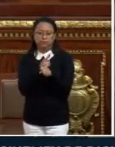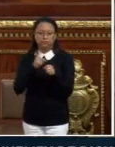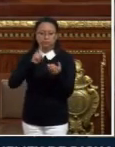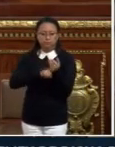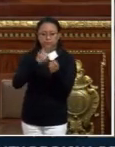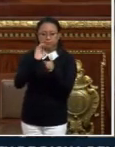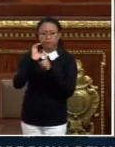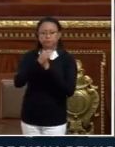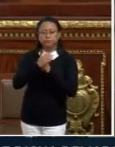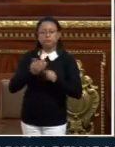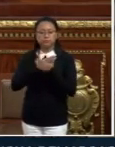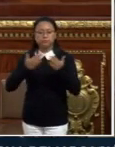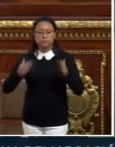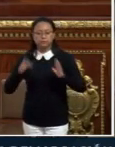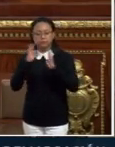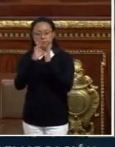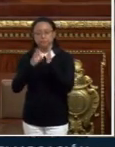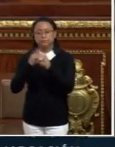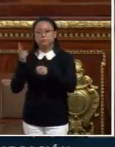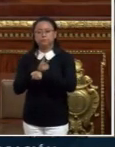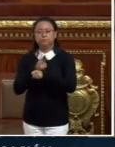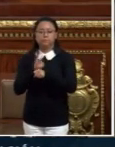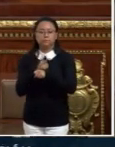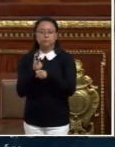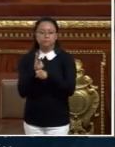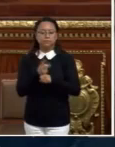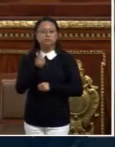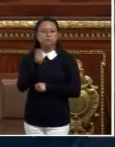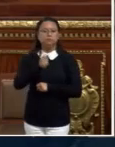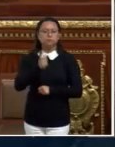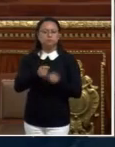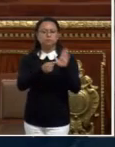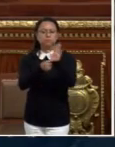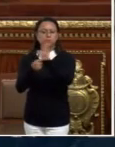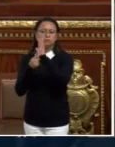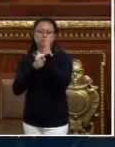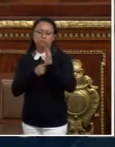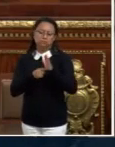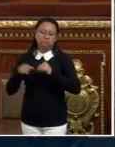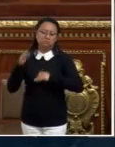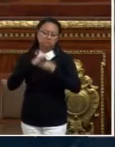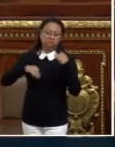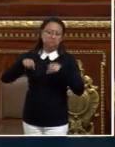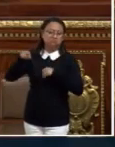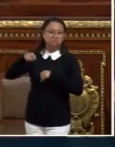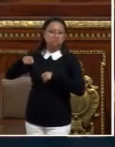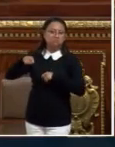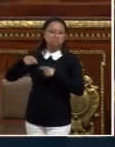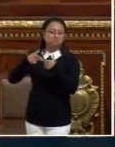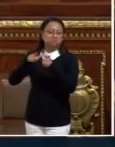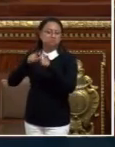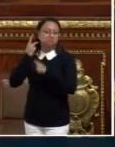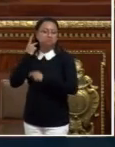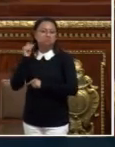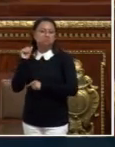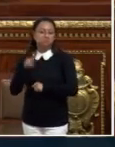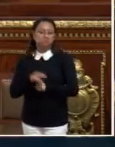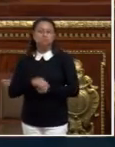Los puntos violetas son un poco, pues, el reflejo de lo que es el PAN. Muy buenas